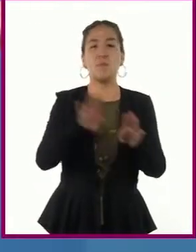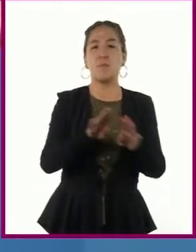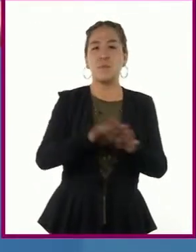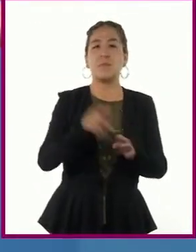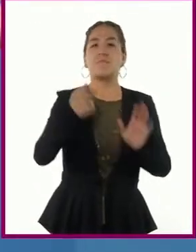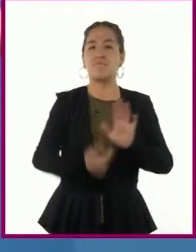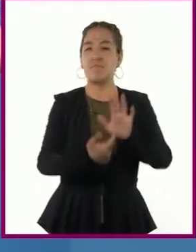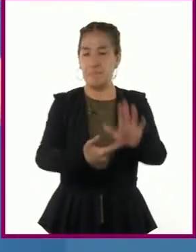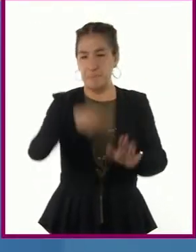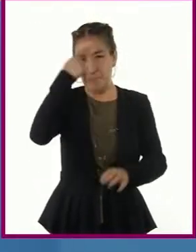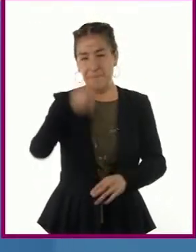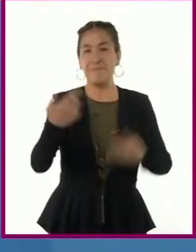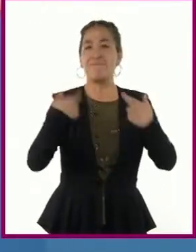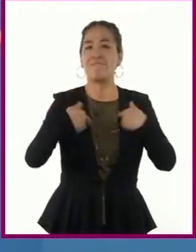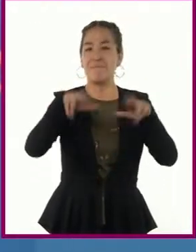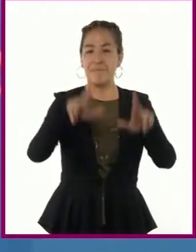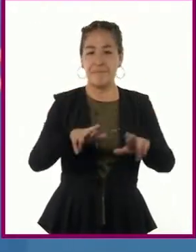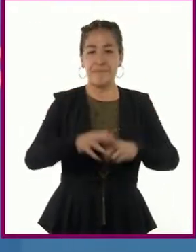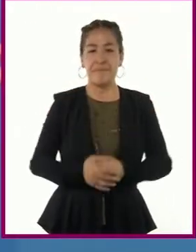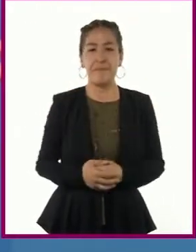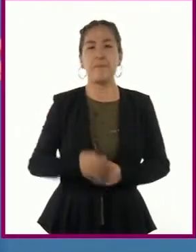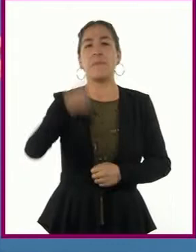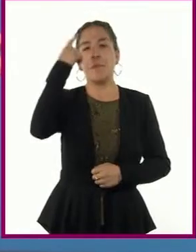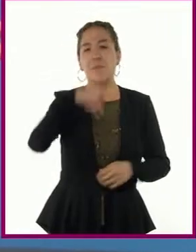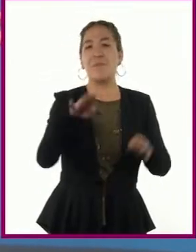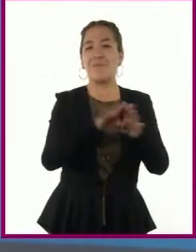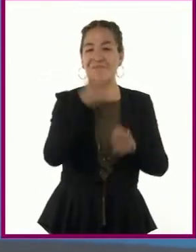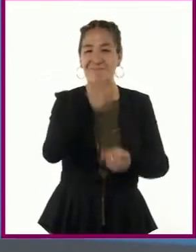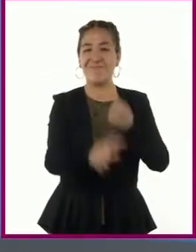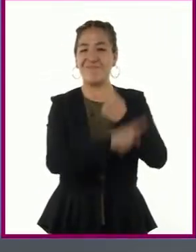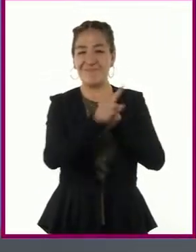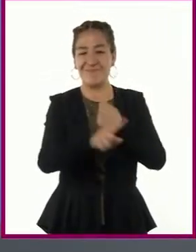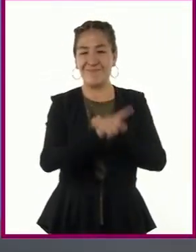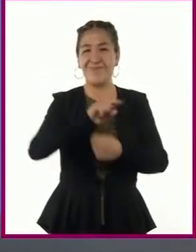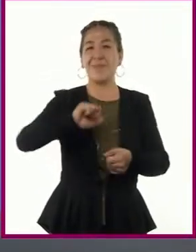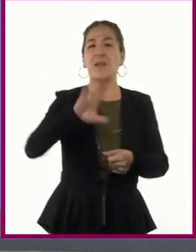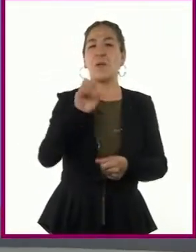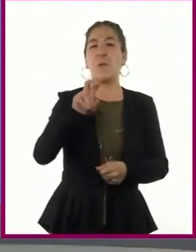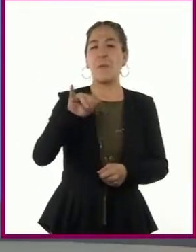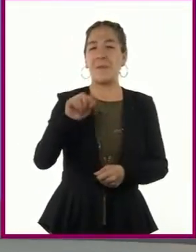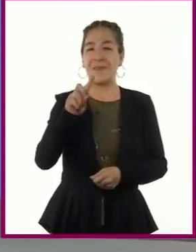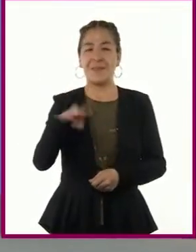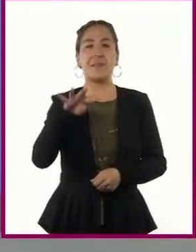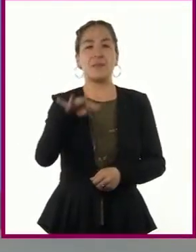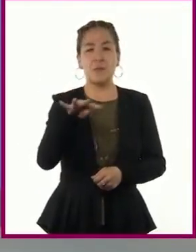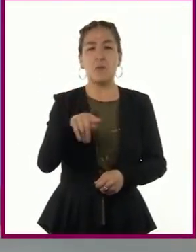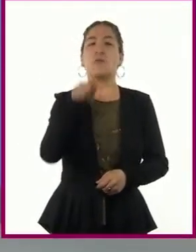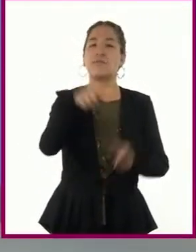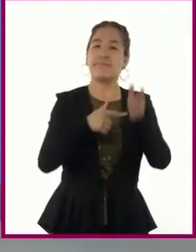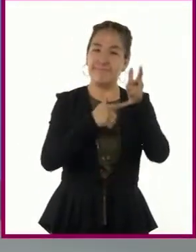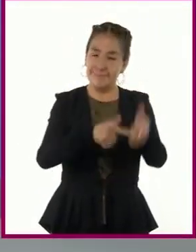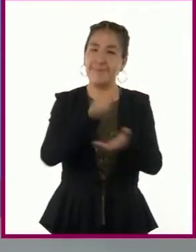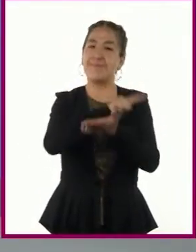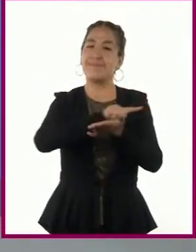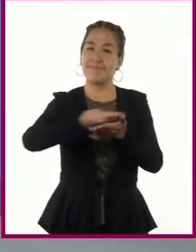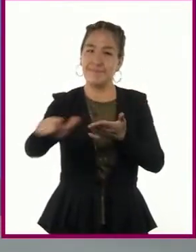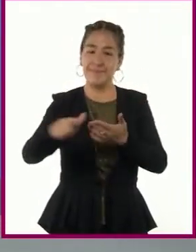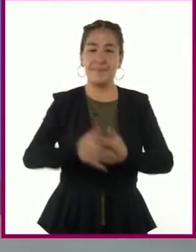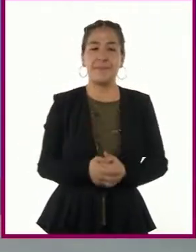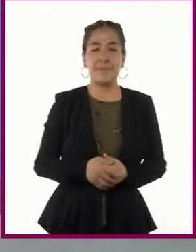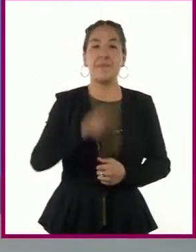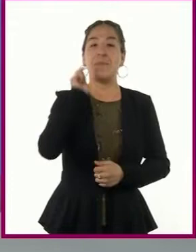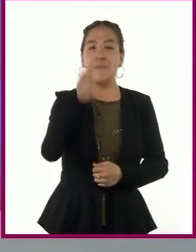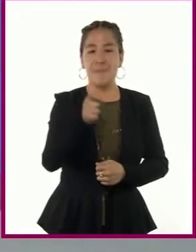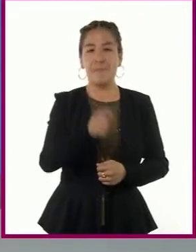de Representación. Para enfrentar la pandemia por COVID-19, continúen con las medidas básicas de higiene,